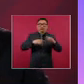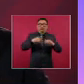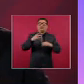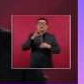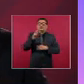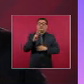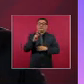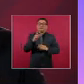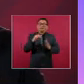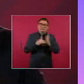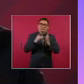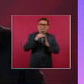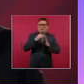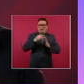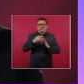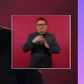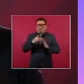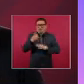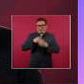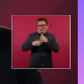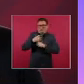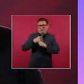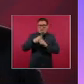30 millones de